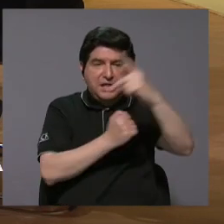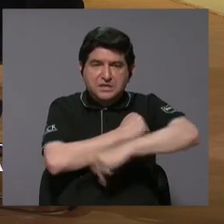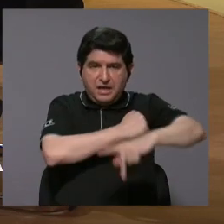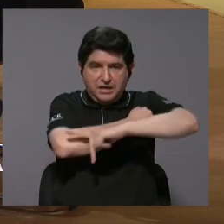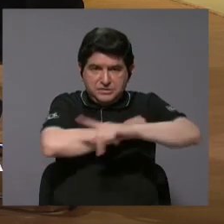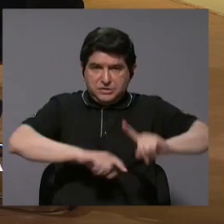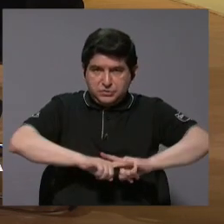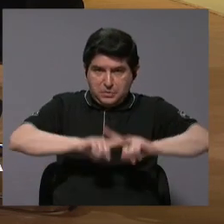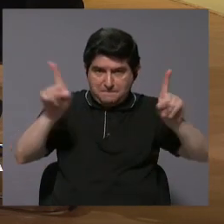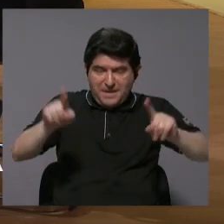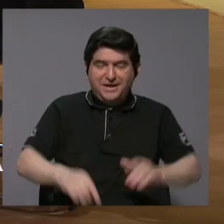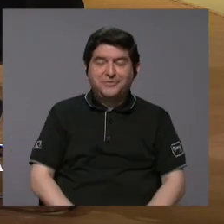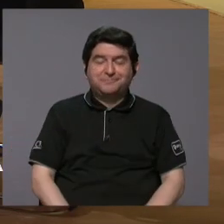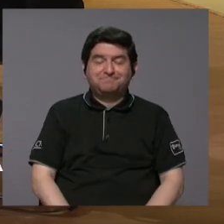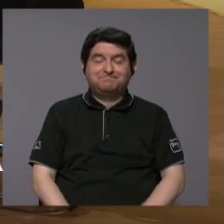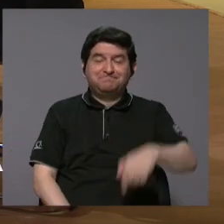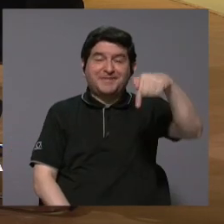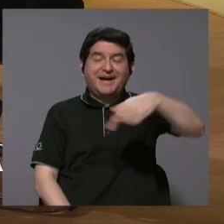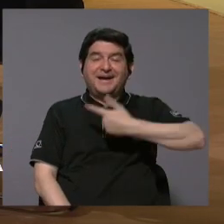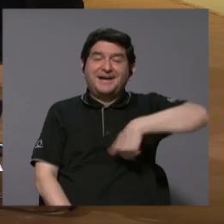no, aquí estamos